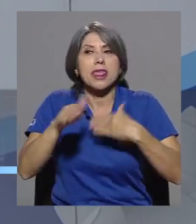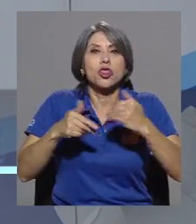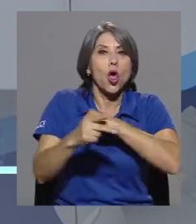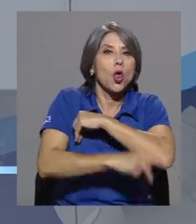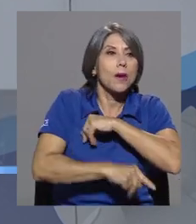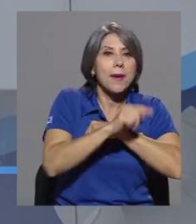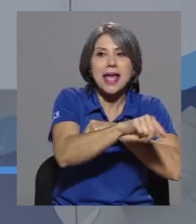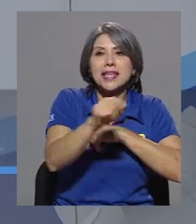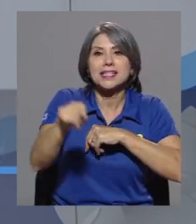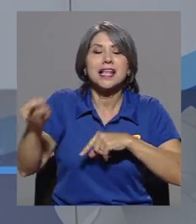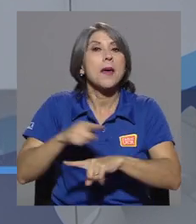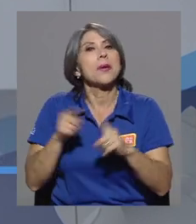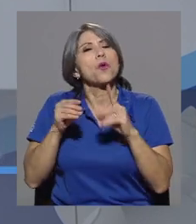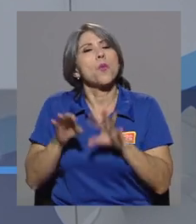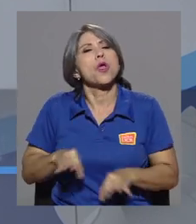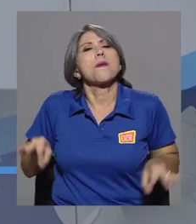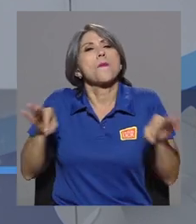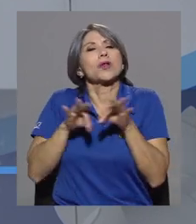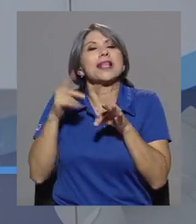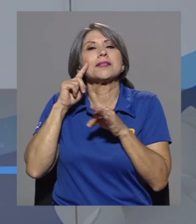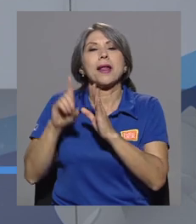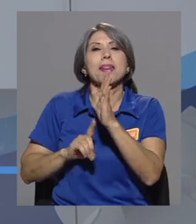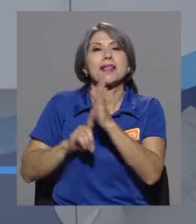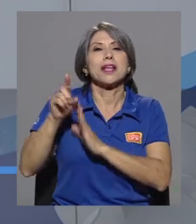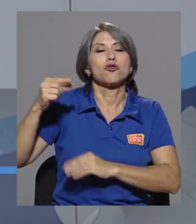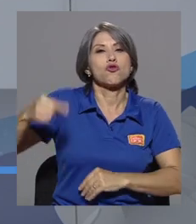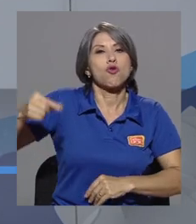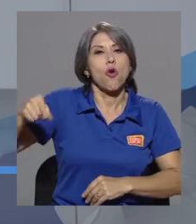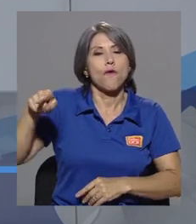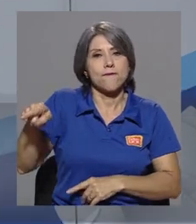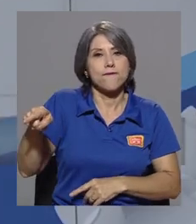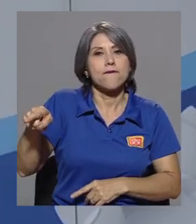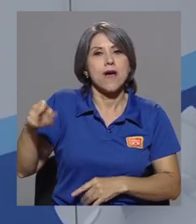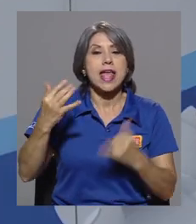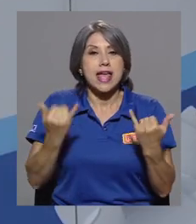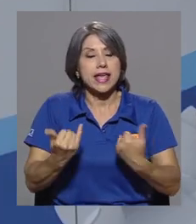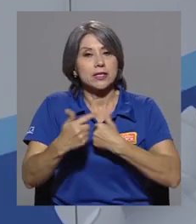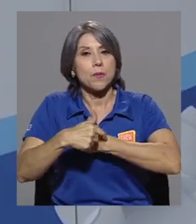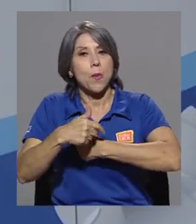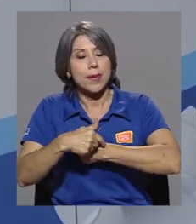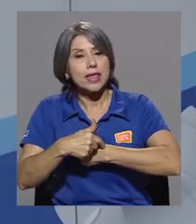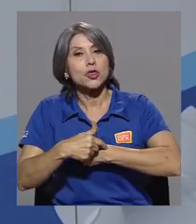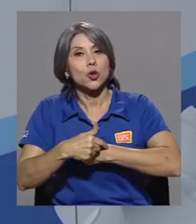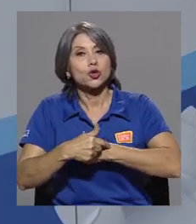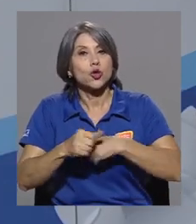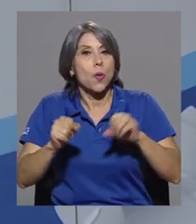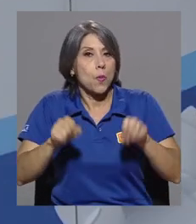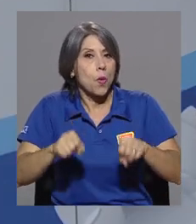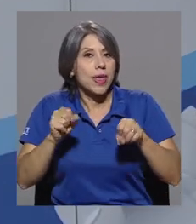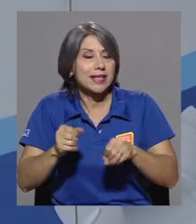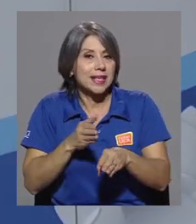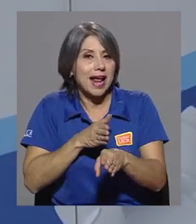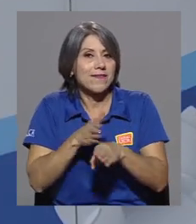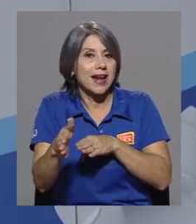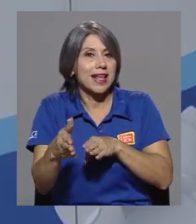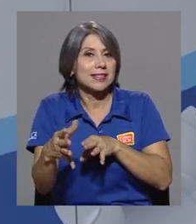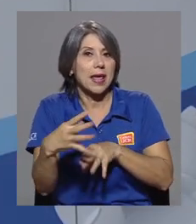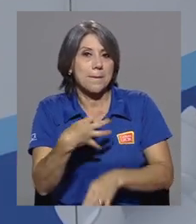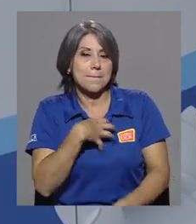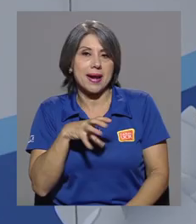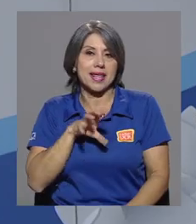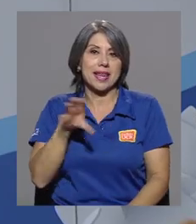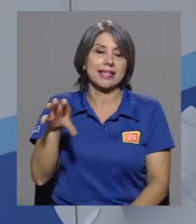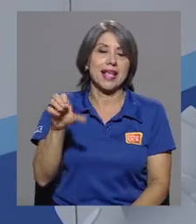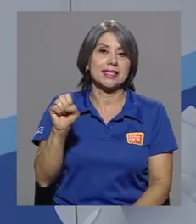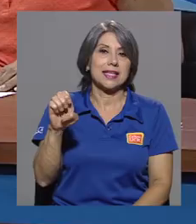medulares para el desarrollo de la región y en este momento tenemos entonces la posibilidad de que sean carreras que pertenezcan a la sede del